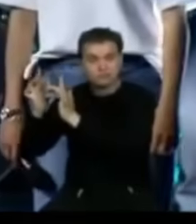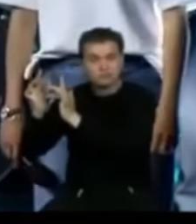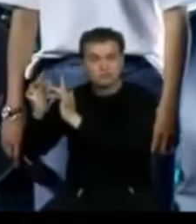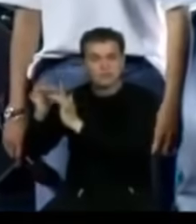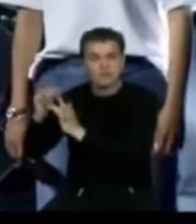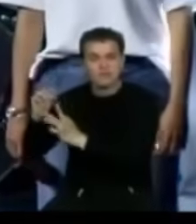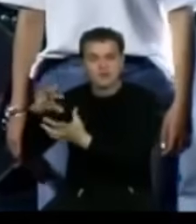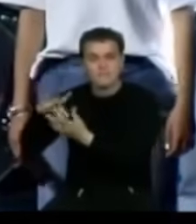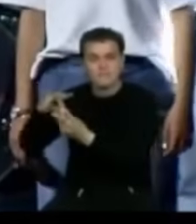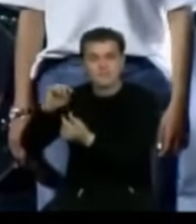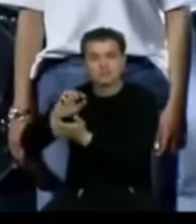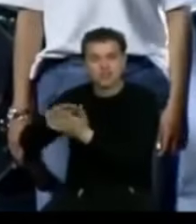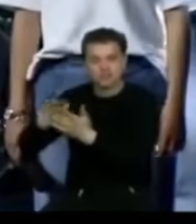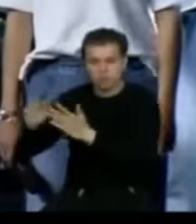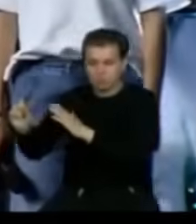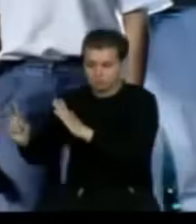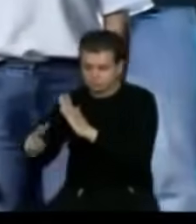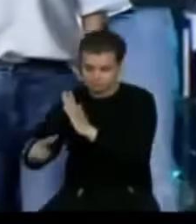fue el Espíritu Santo.